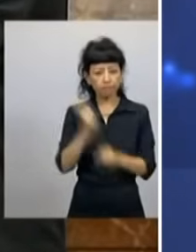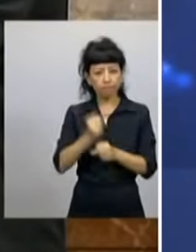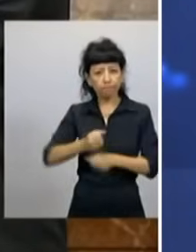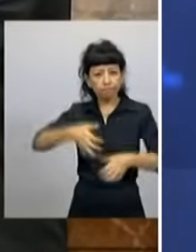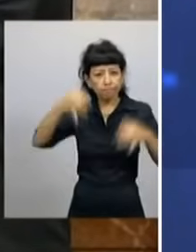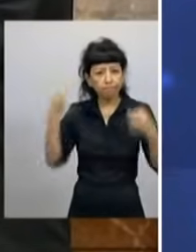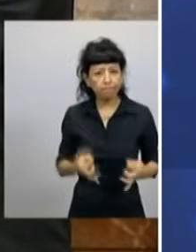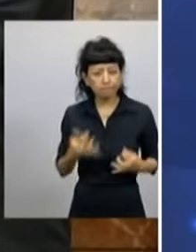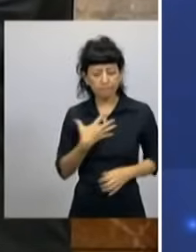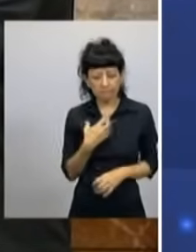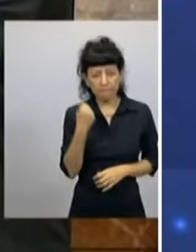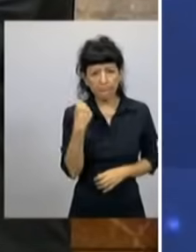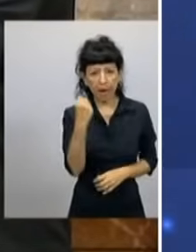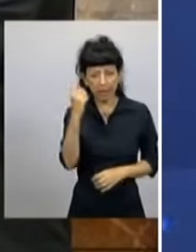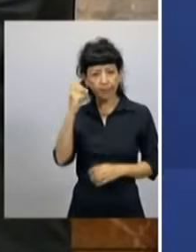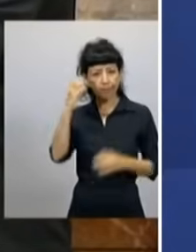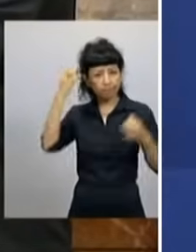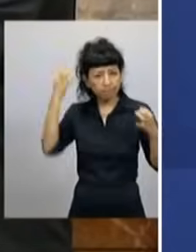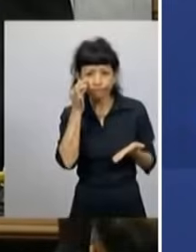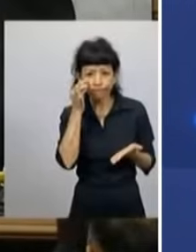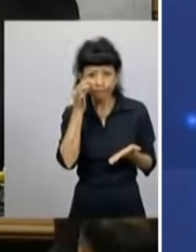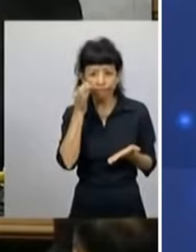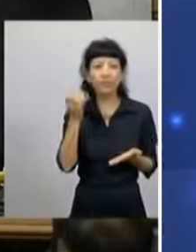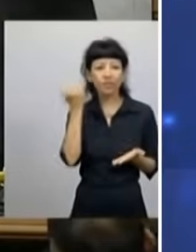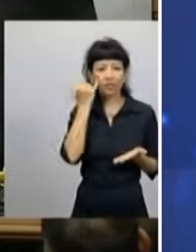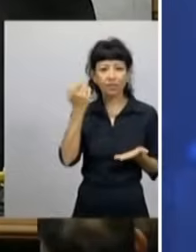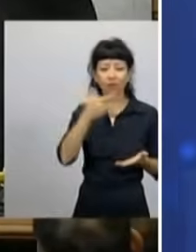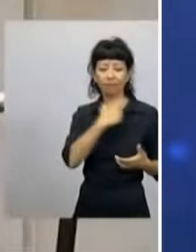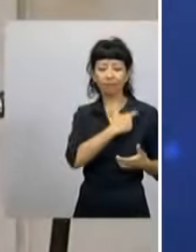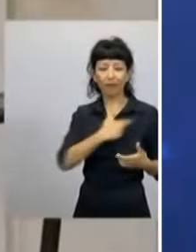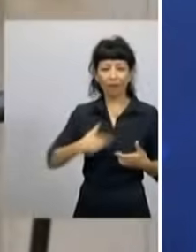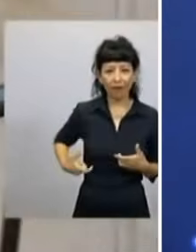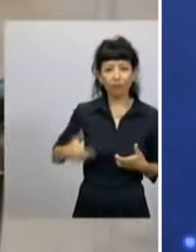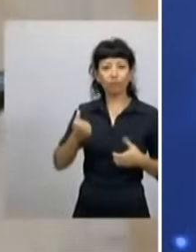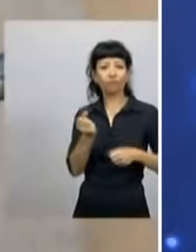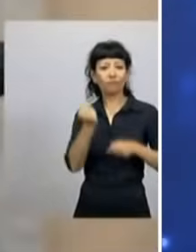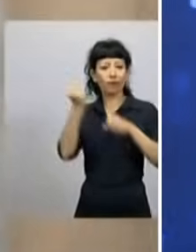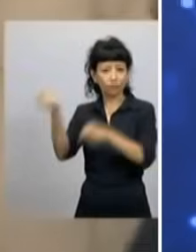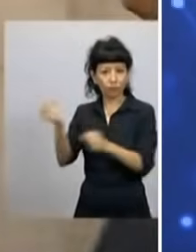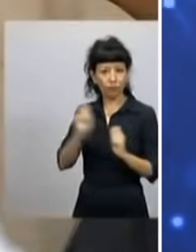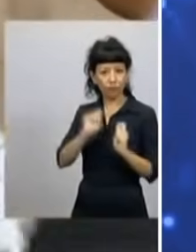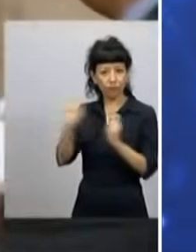a ser meses muy difíciles por el ajuste, pero también por